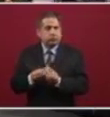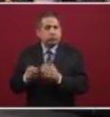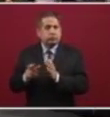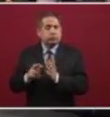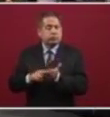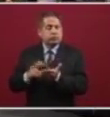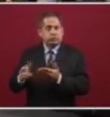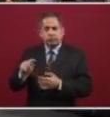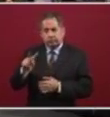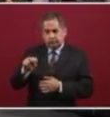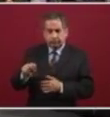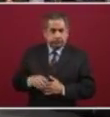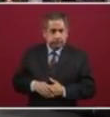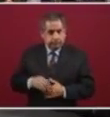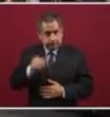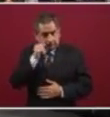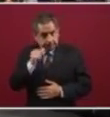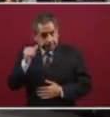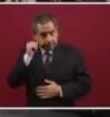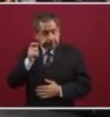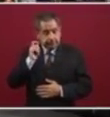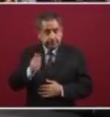ITV.